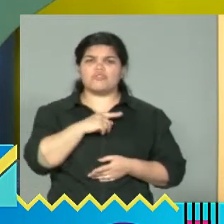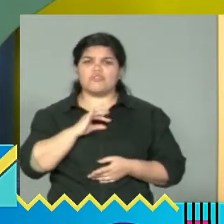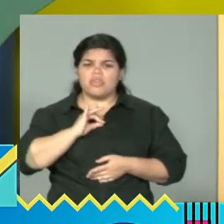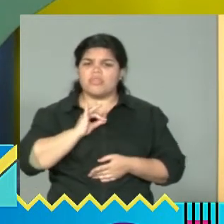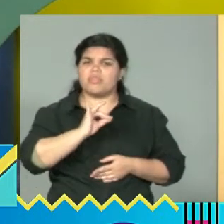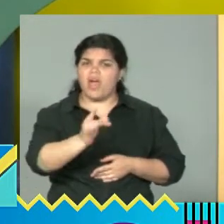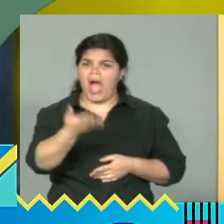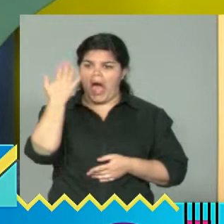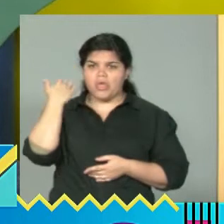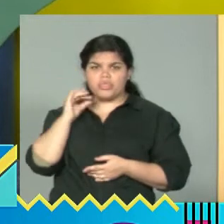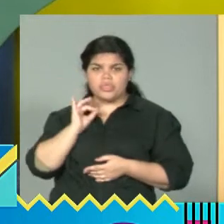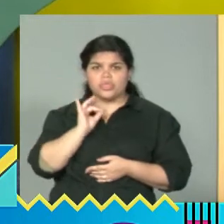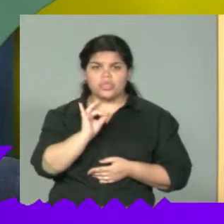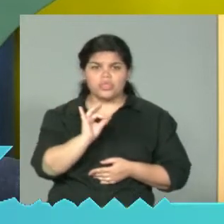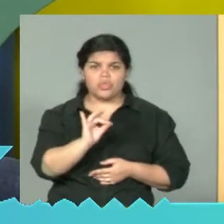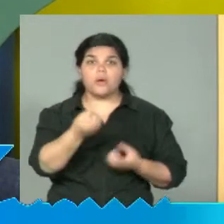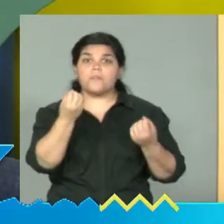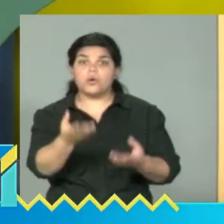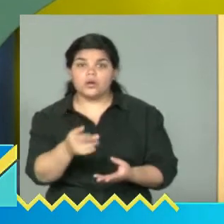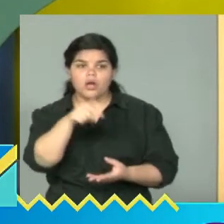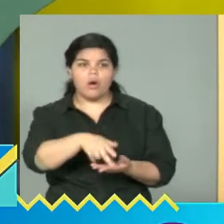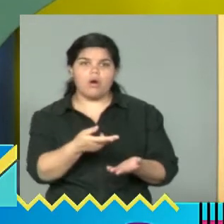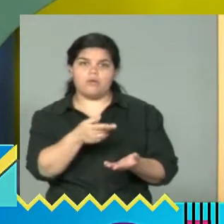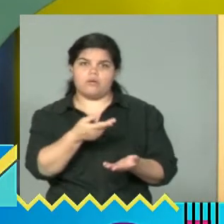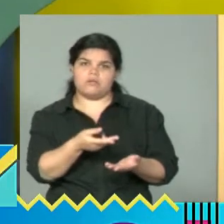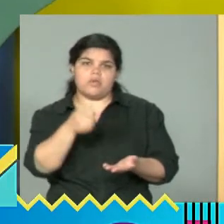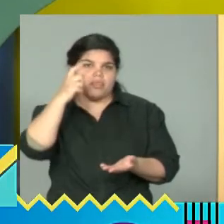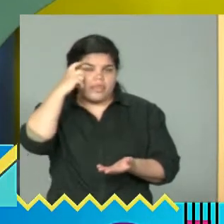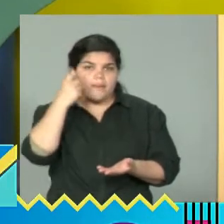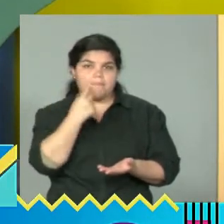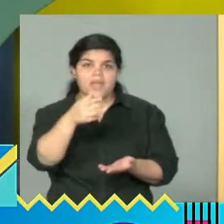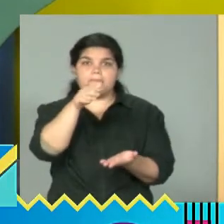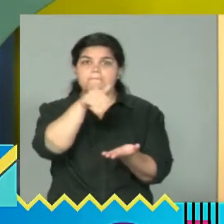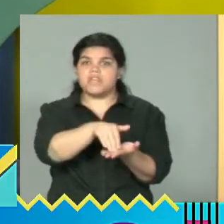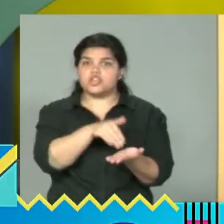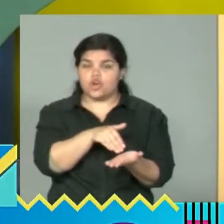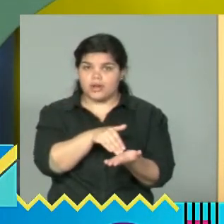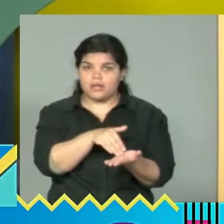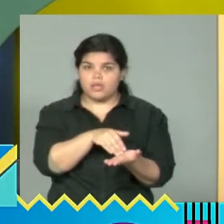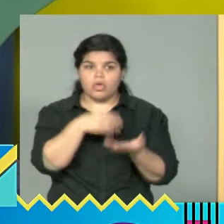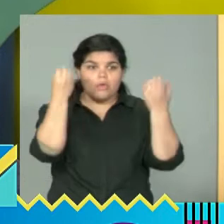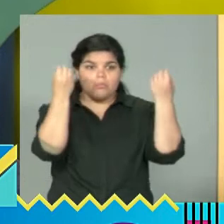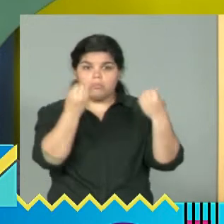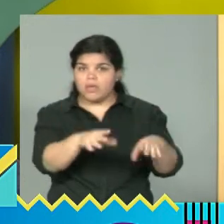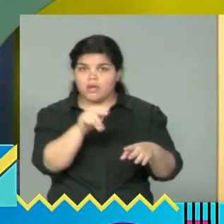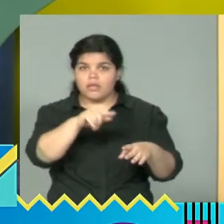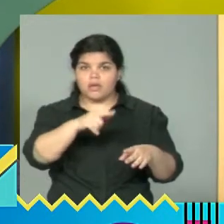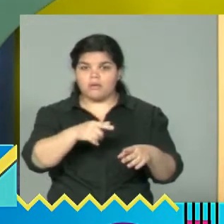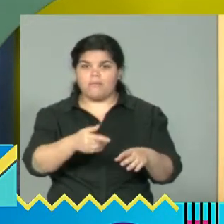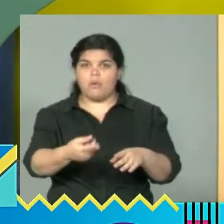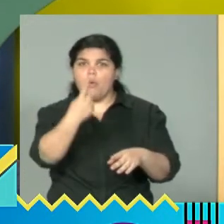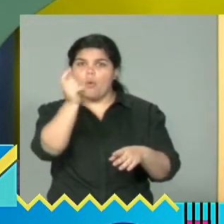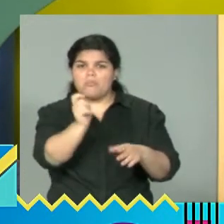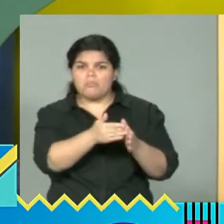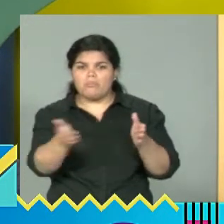gestión? ¿Y por qué dejaste ir 10.000 millones de dólares en un mes y no tomaste las medidas que ha